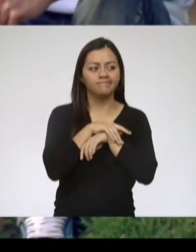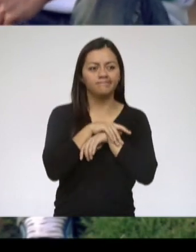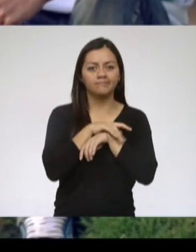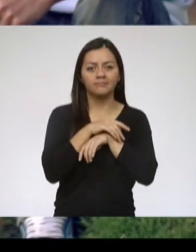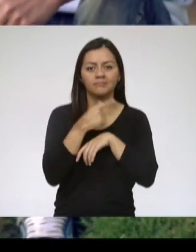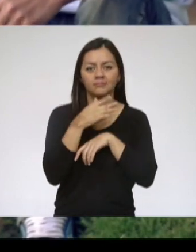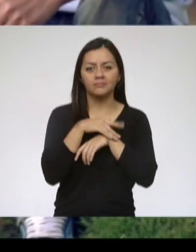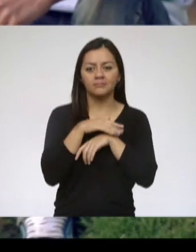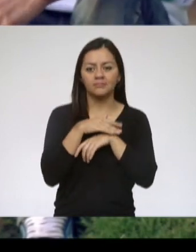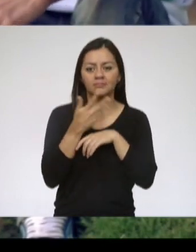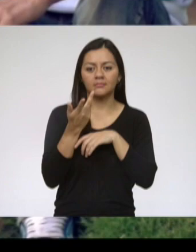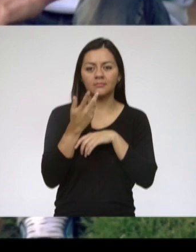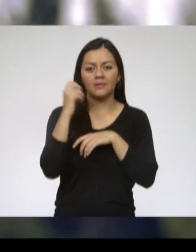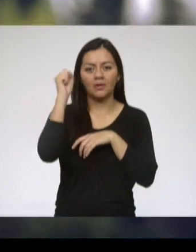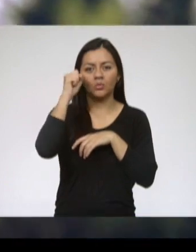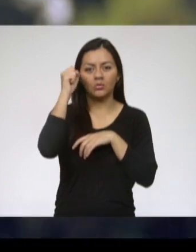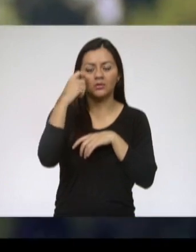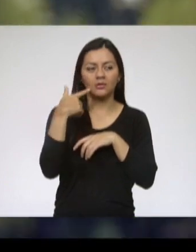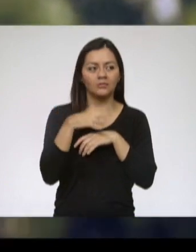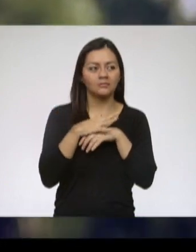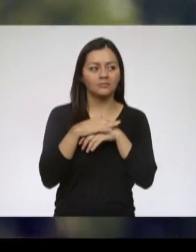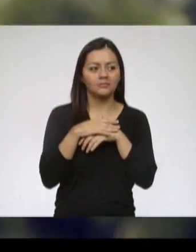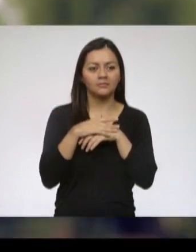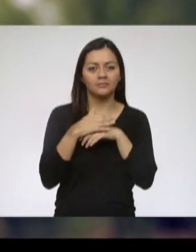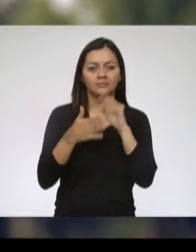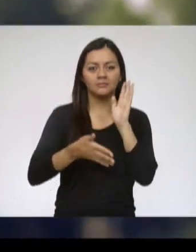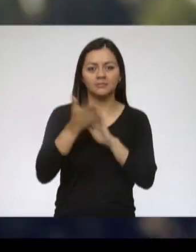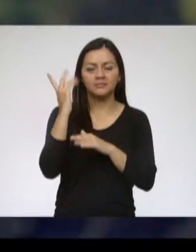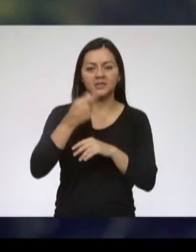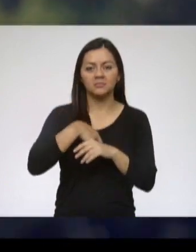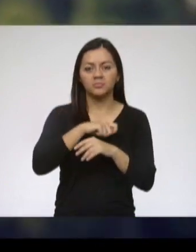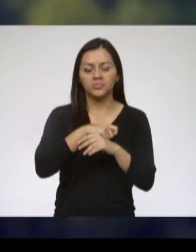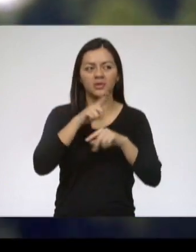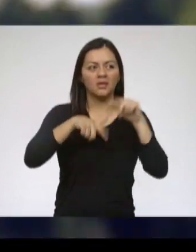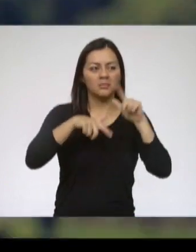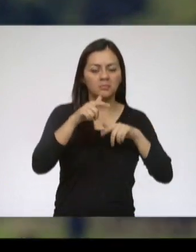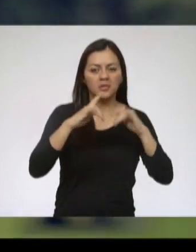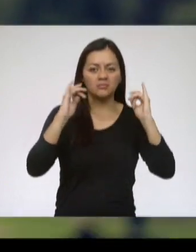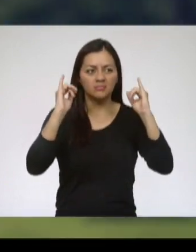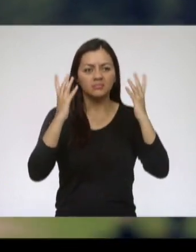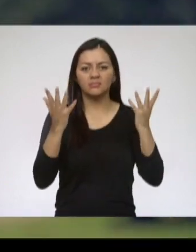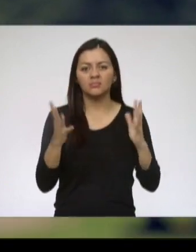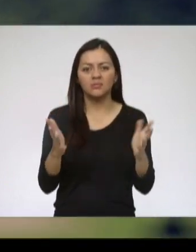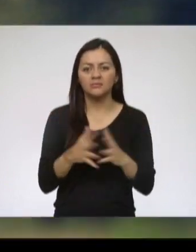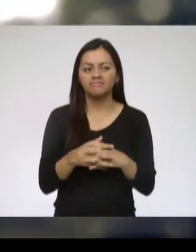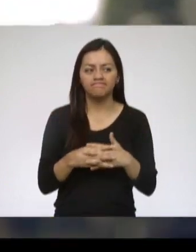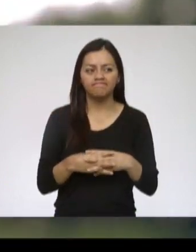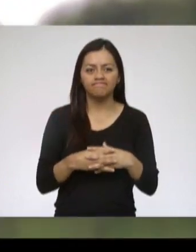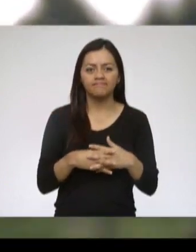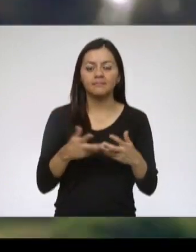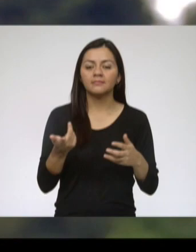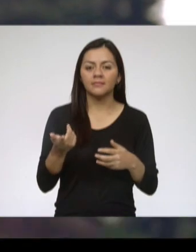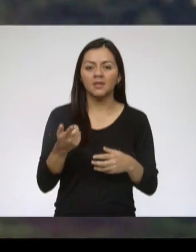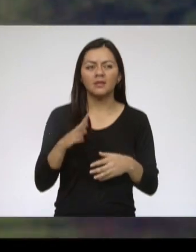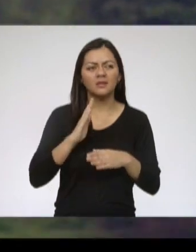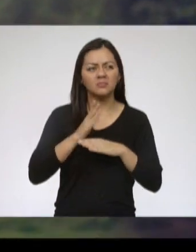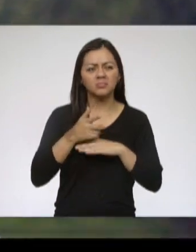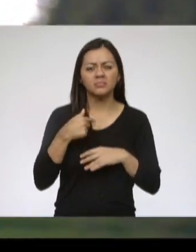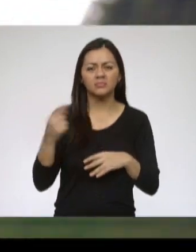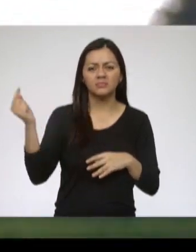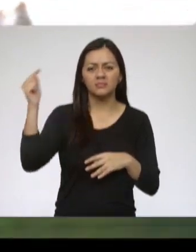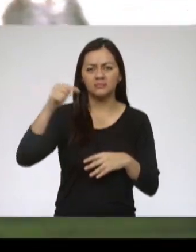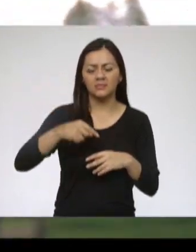encima. Tenía ganas de salir corriendo a mi casa de España, estar con mis amigos y eso. Pero después ya vine aquí